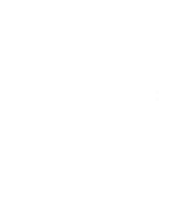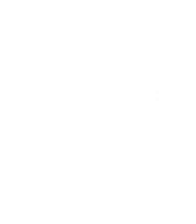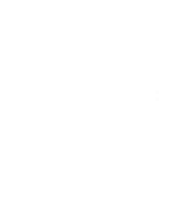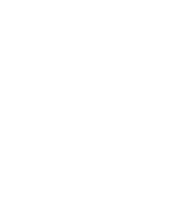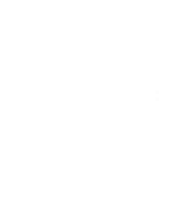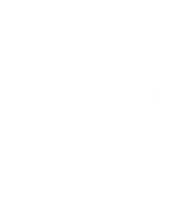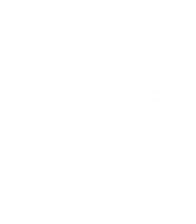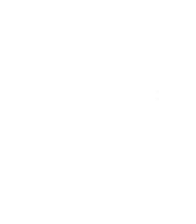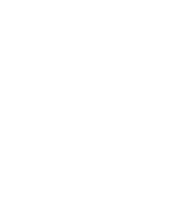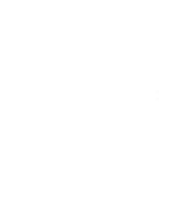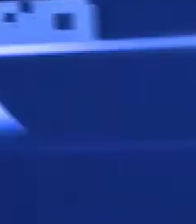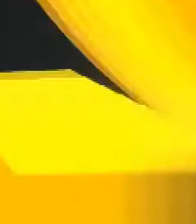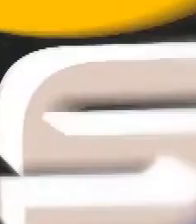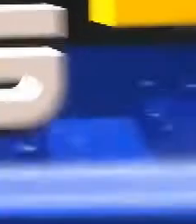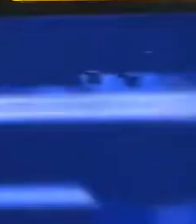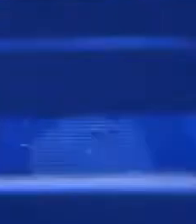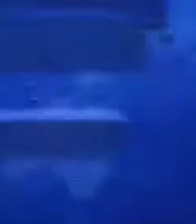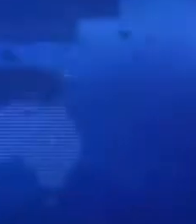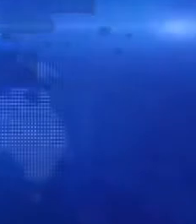de Barranca Bermeja.